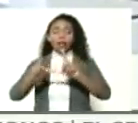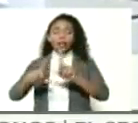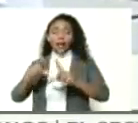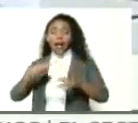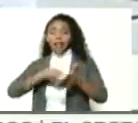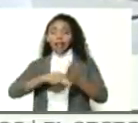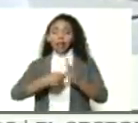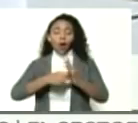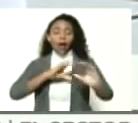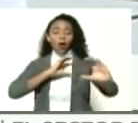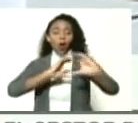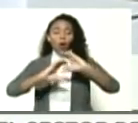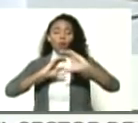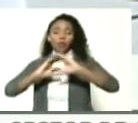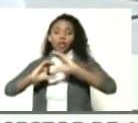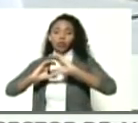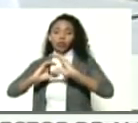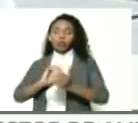en comunicación.